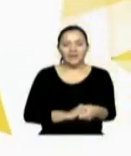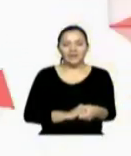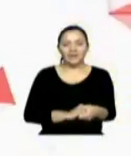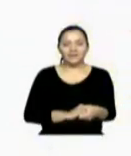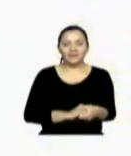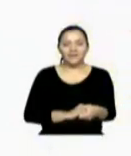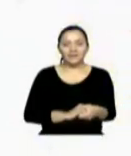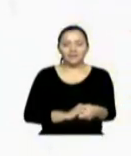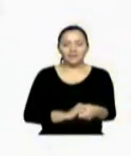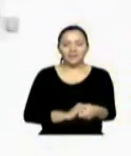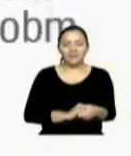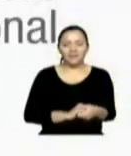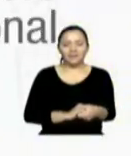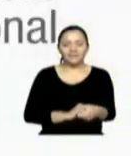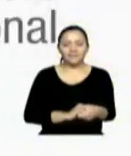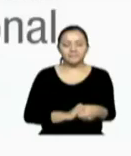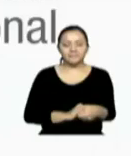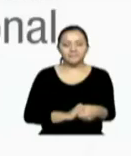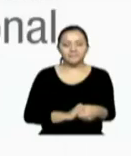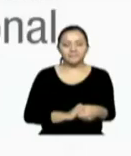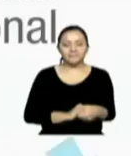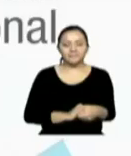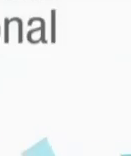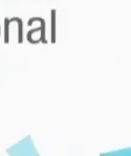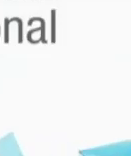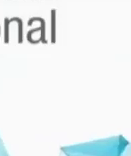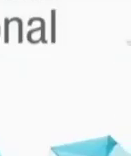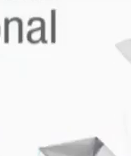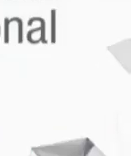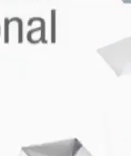mundial inicio de espacio